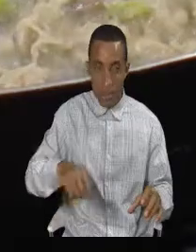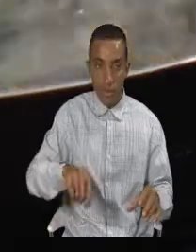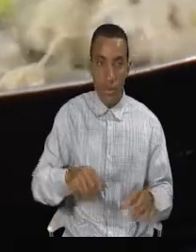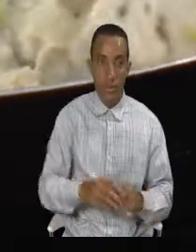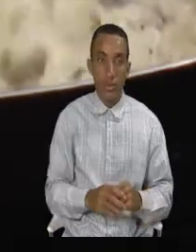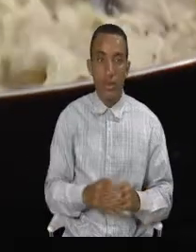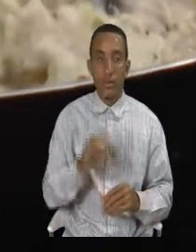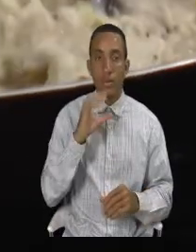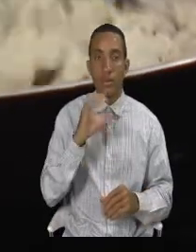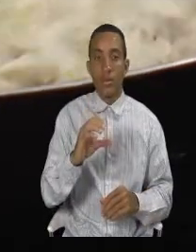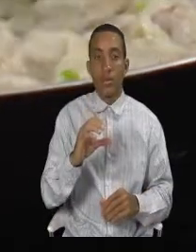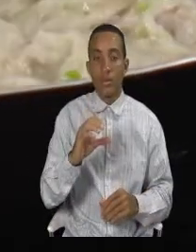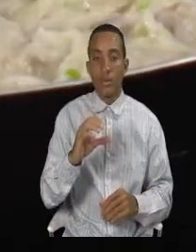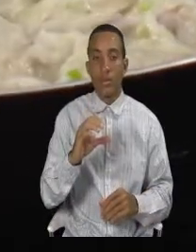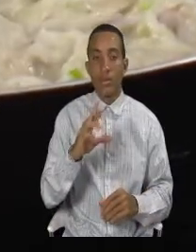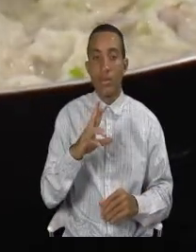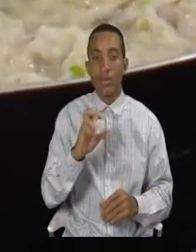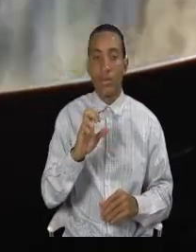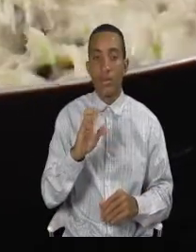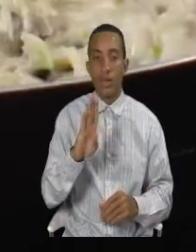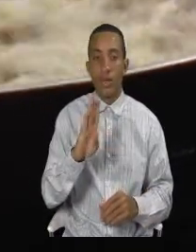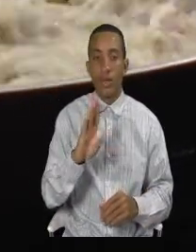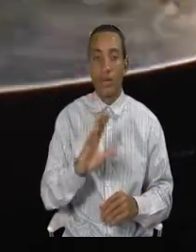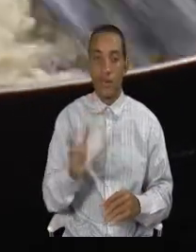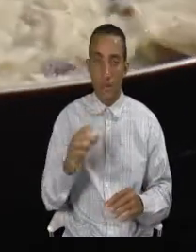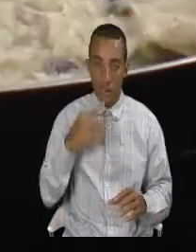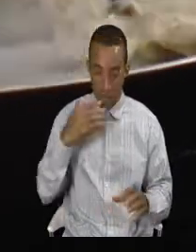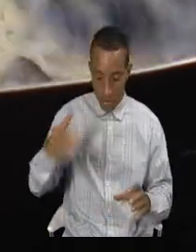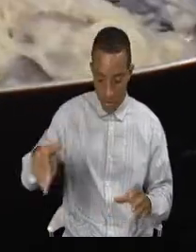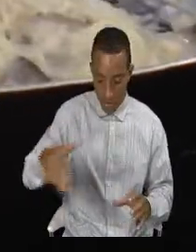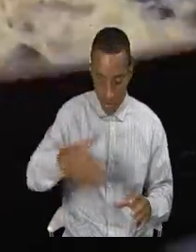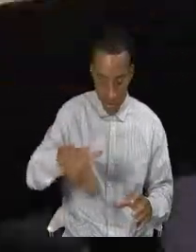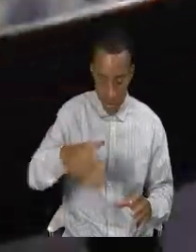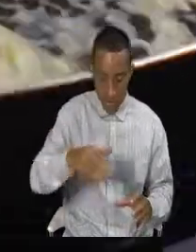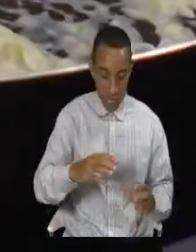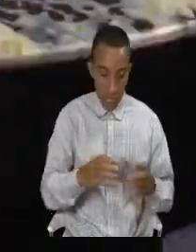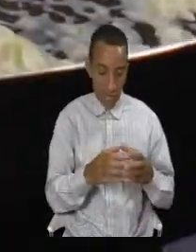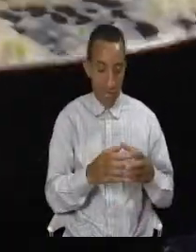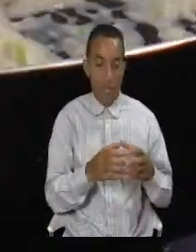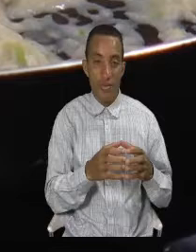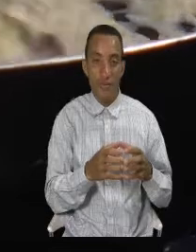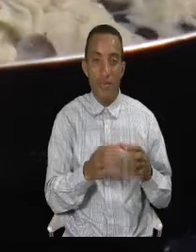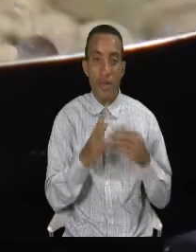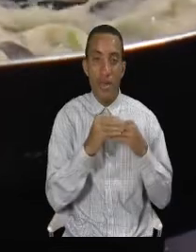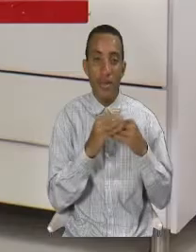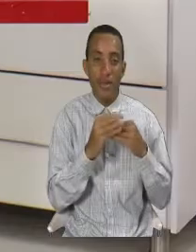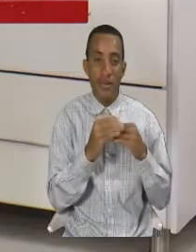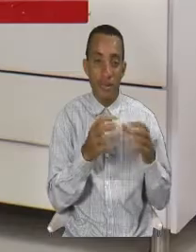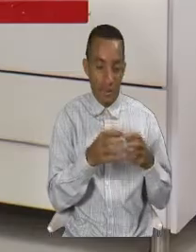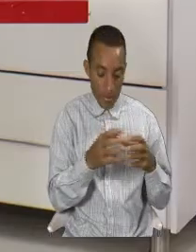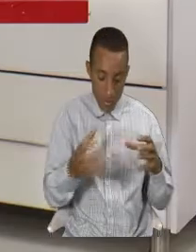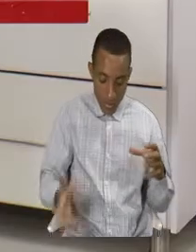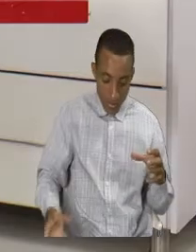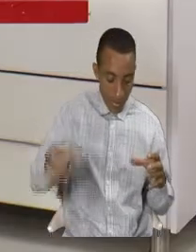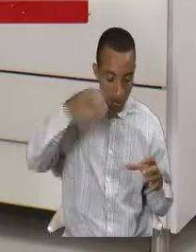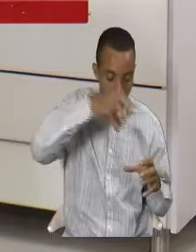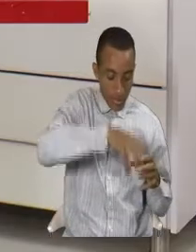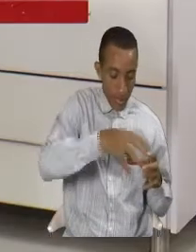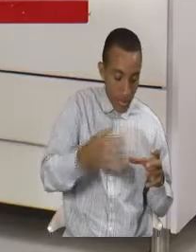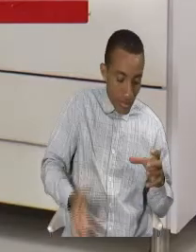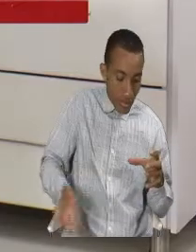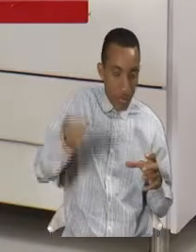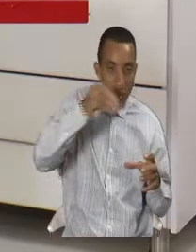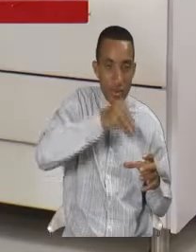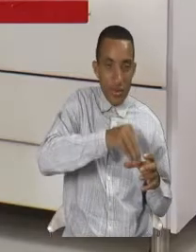crepe para rellenar una pizeta. En este caso va a ser el panecú. Es algo muy rico. Si